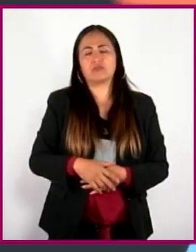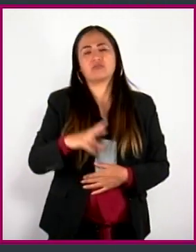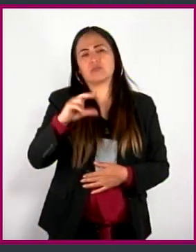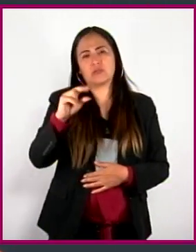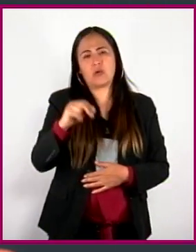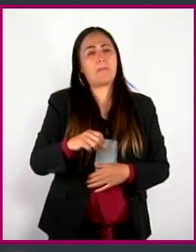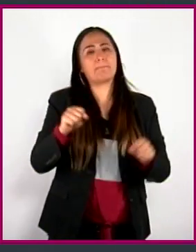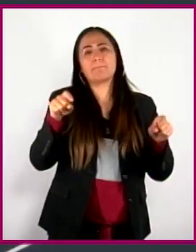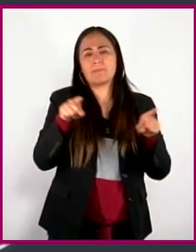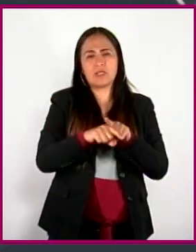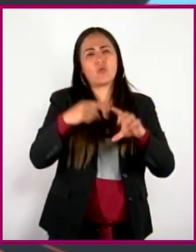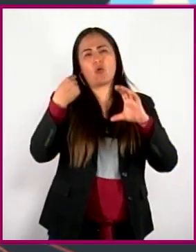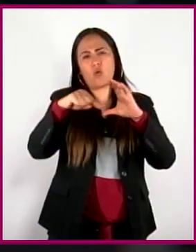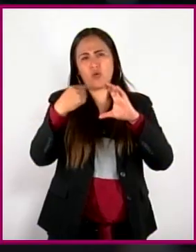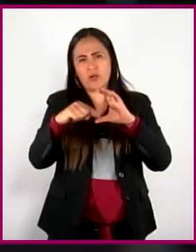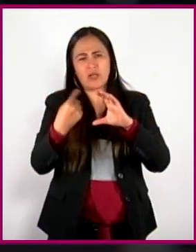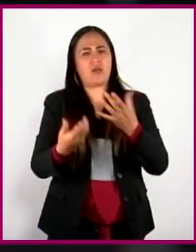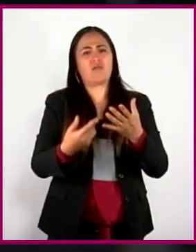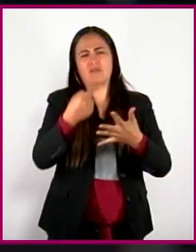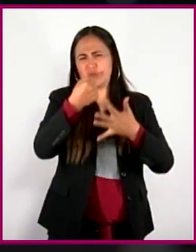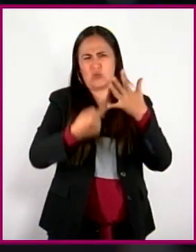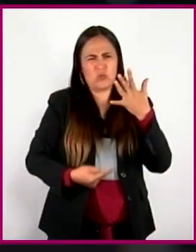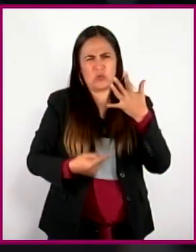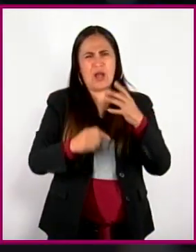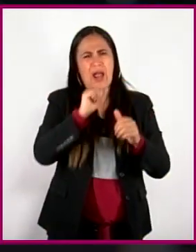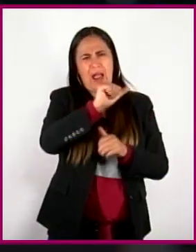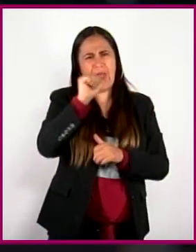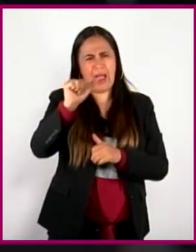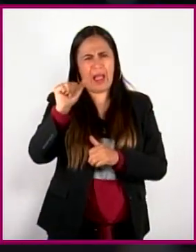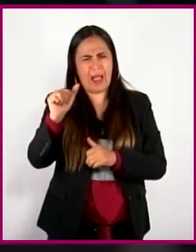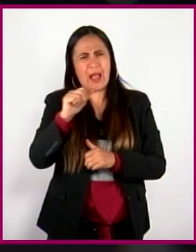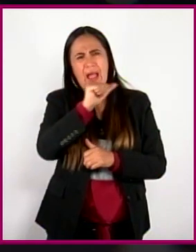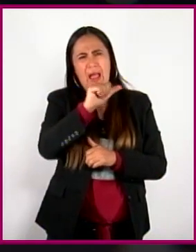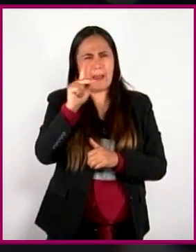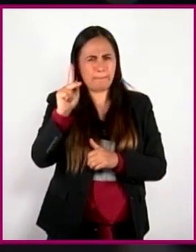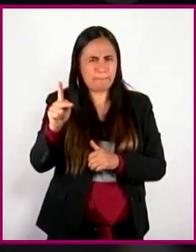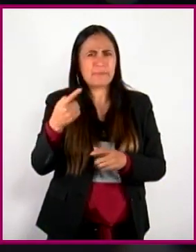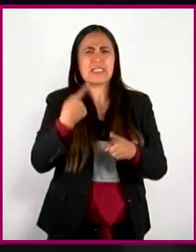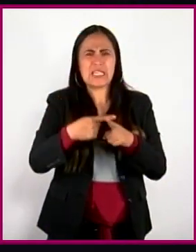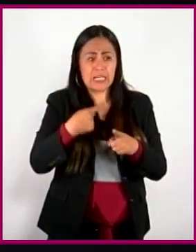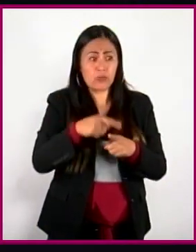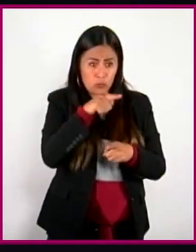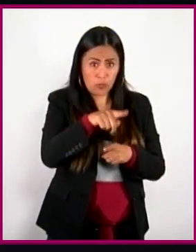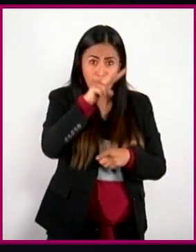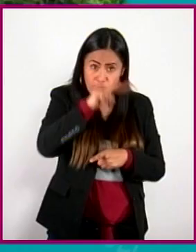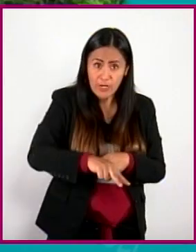dependen de autentificar a sus usuarios, ¿no? Que quien dice ser realmente sea quien es, ¿no?